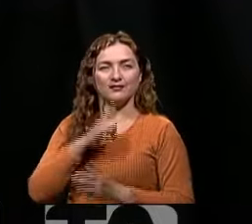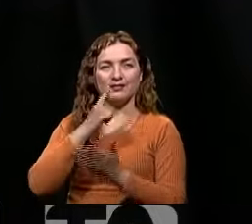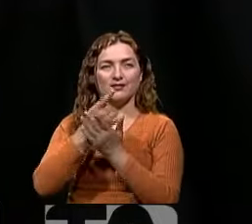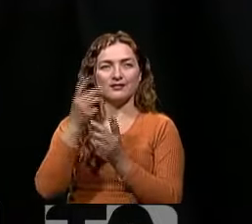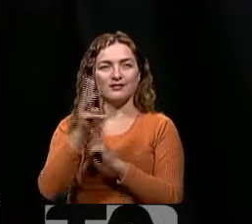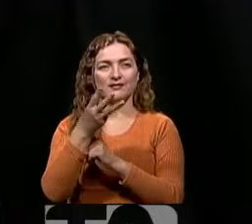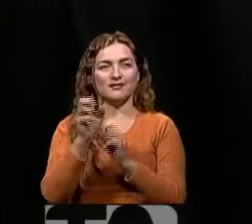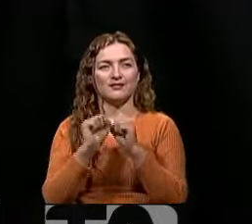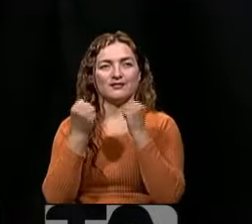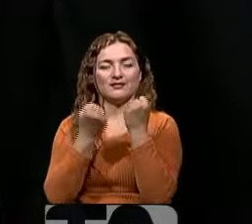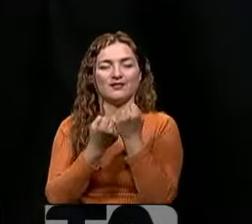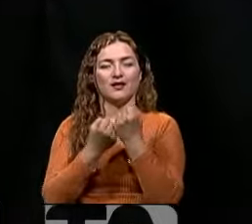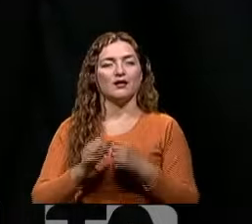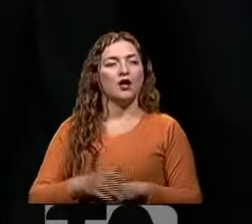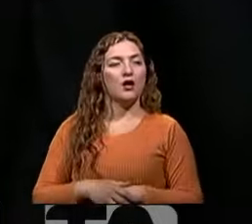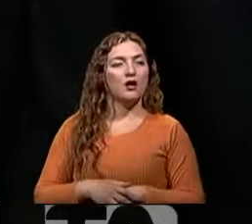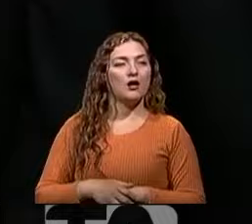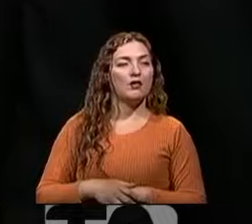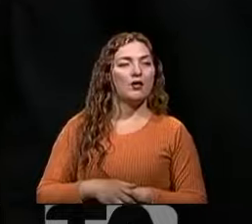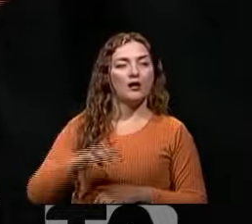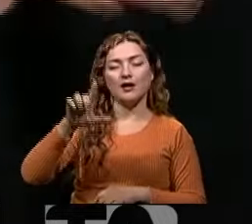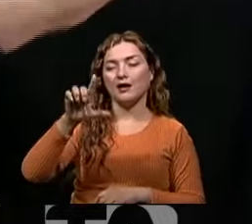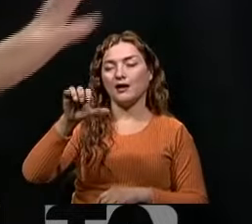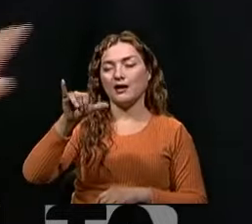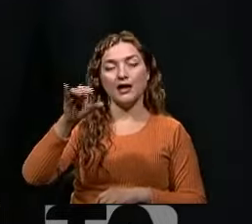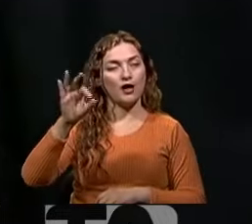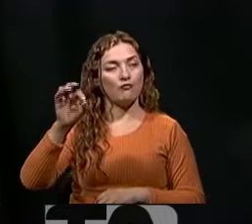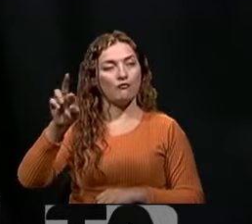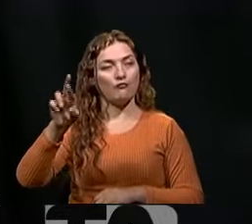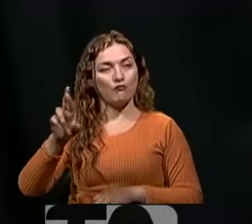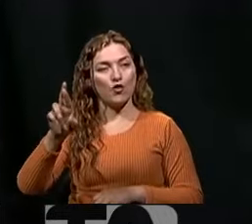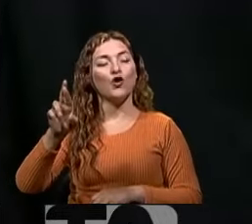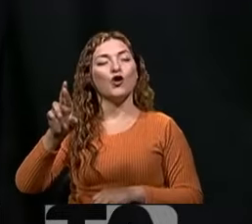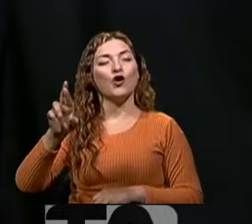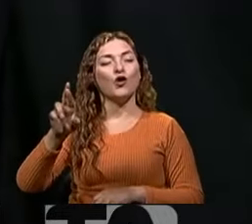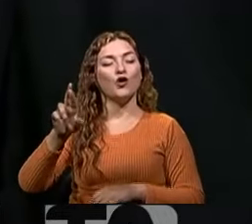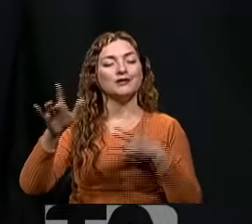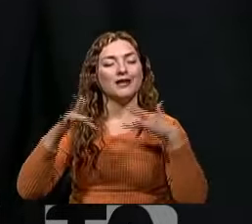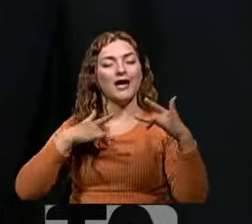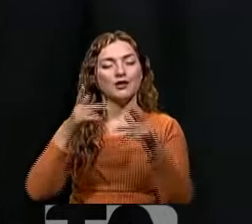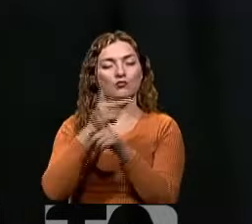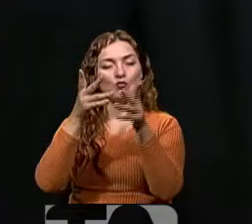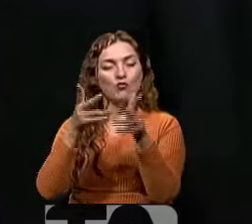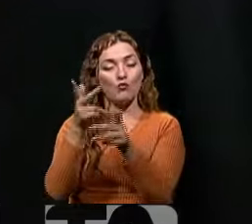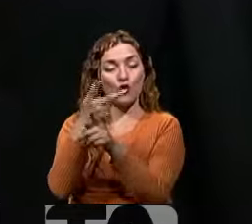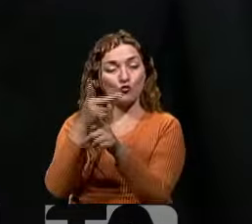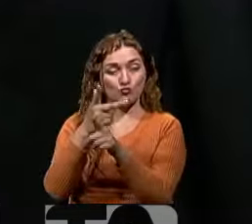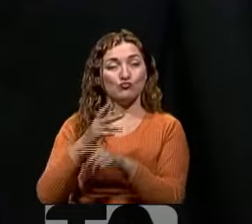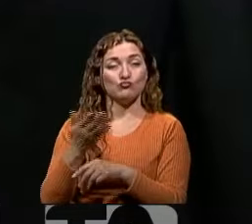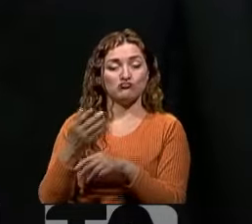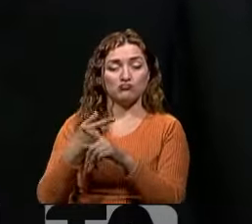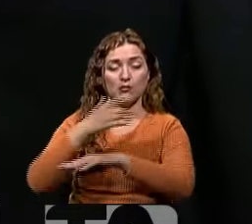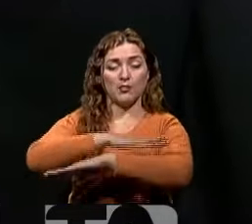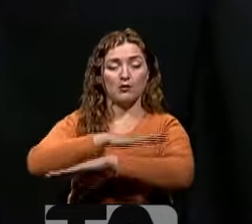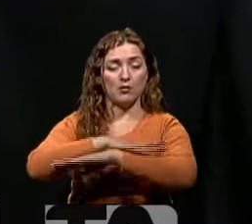nuestras redes sociales son Leiford Teatro, @LeifordTeatro en cualquiera de las plataformas, igual que también la productora, que es Leiford Productions. En cualquiera de las